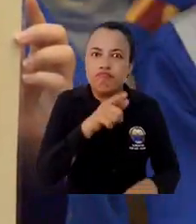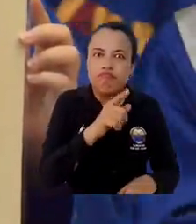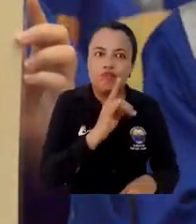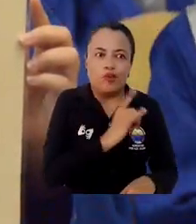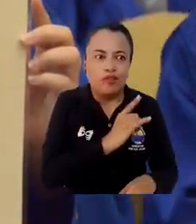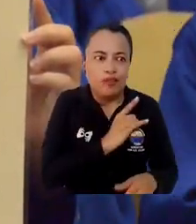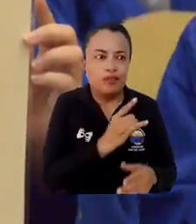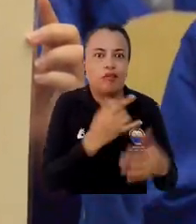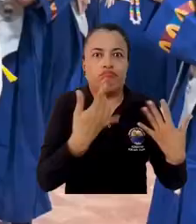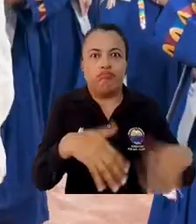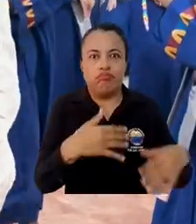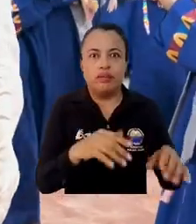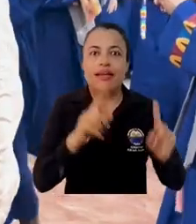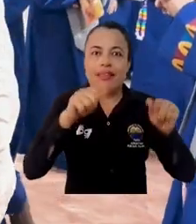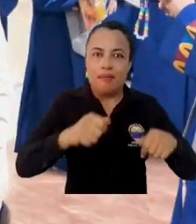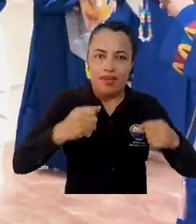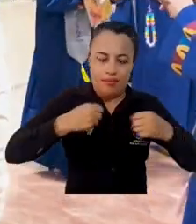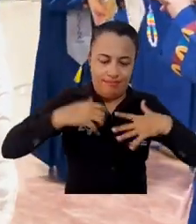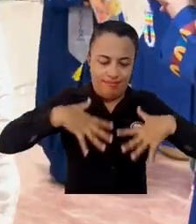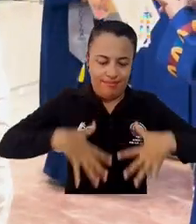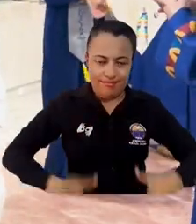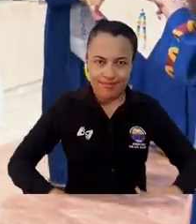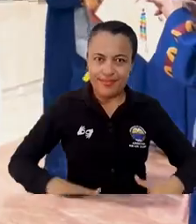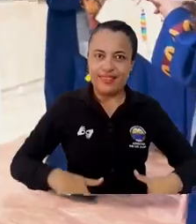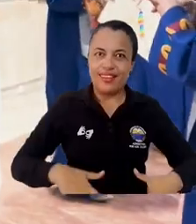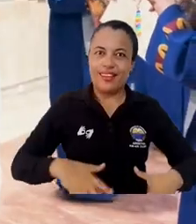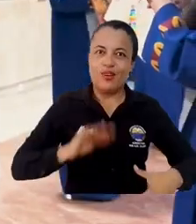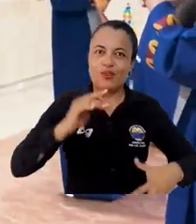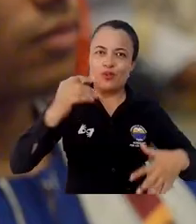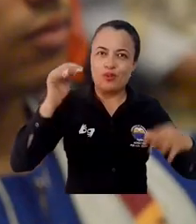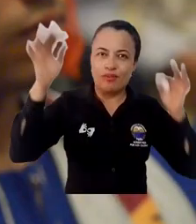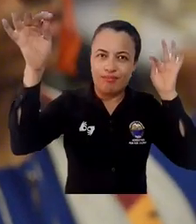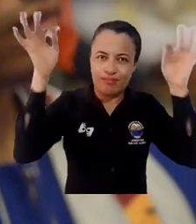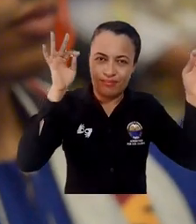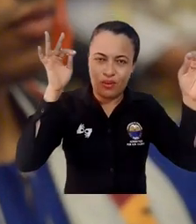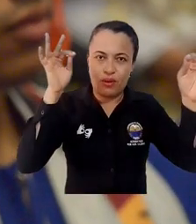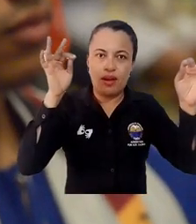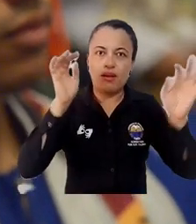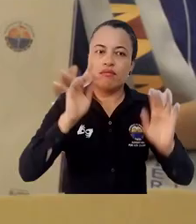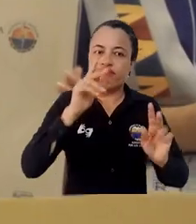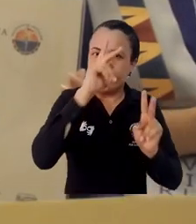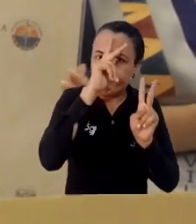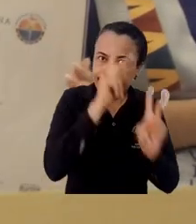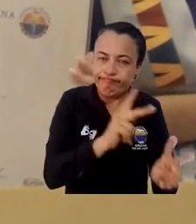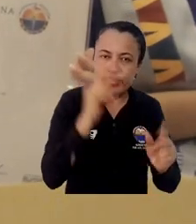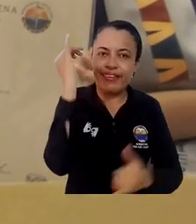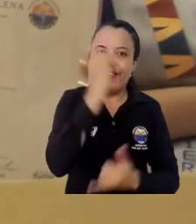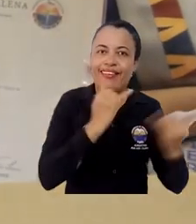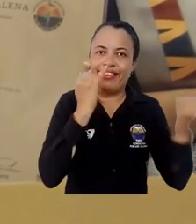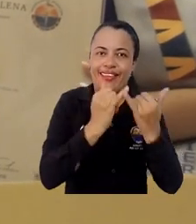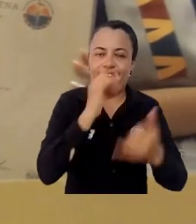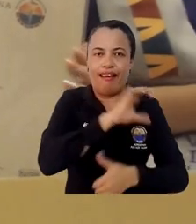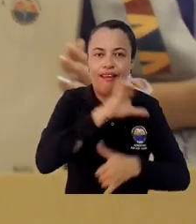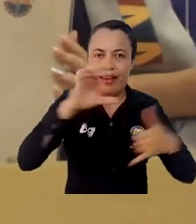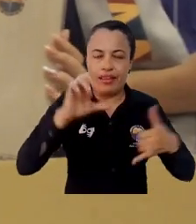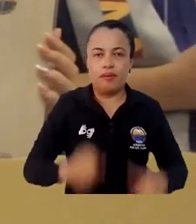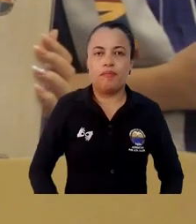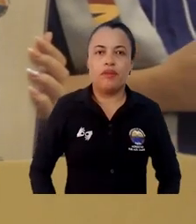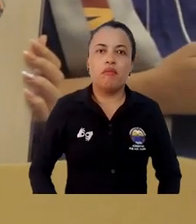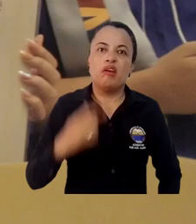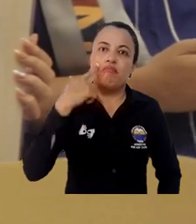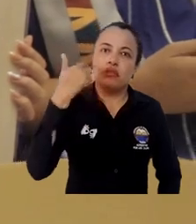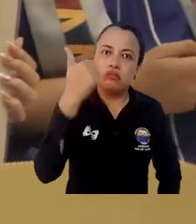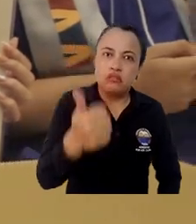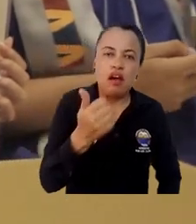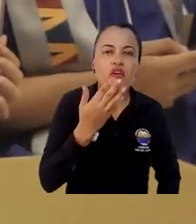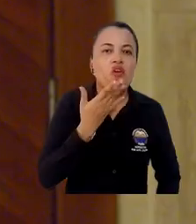Gran acogida a la elección del traje en honor a la identidad caribe. Pues me pareció espectacular.